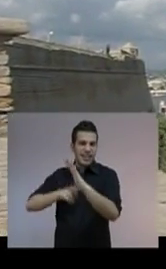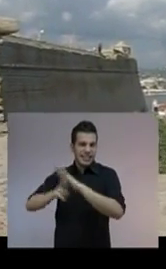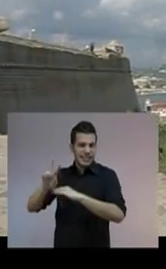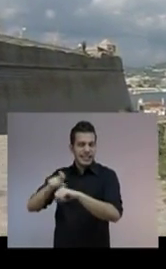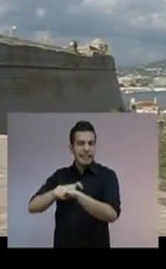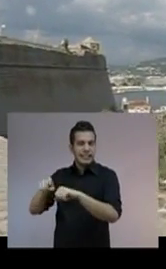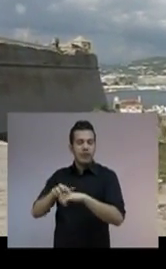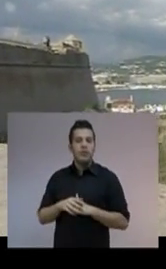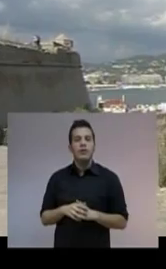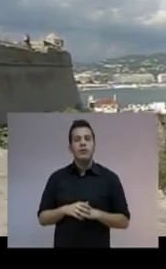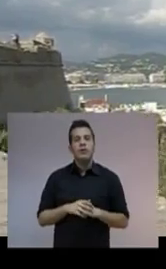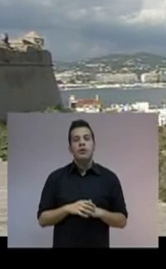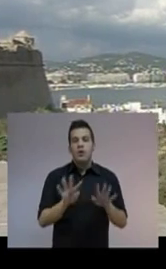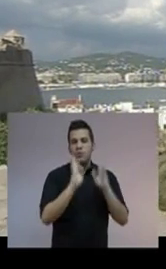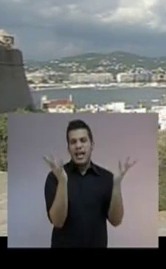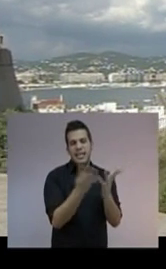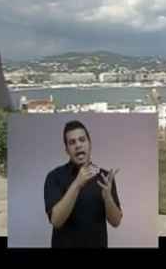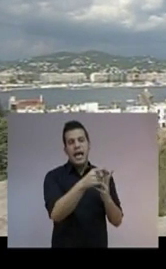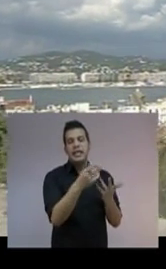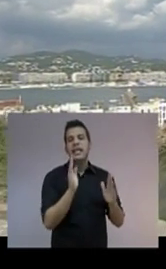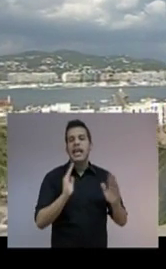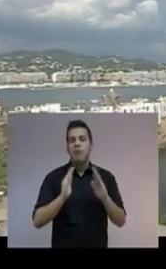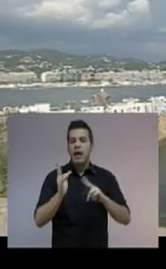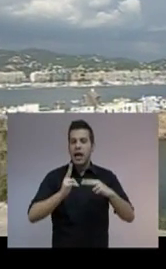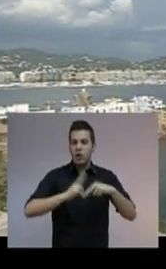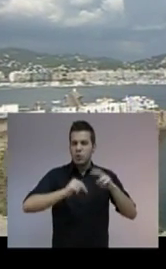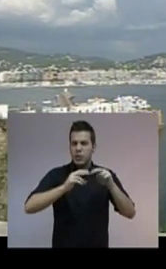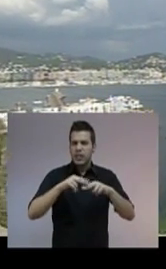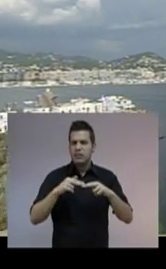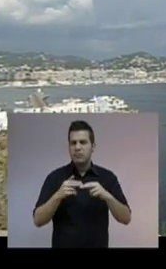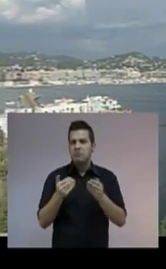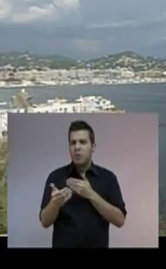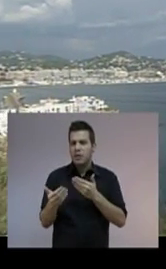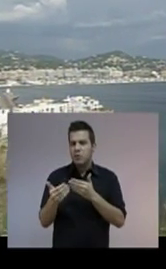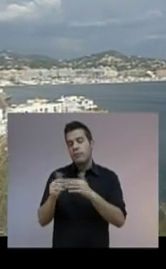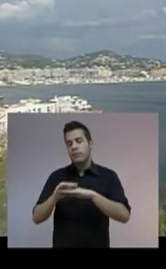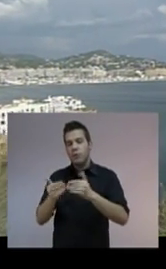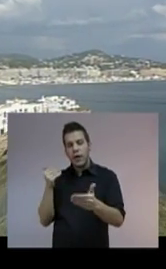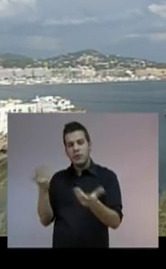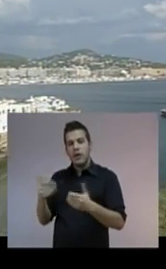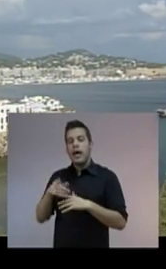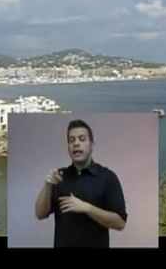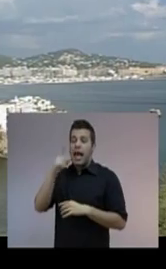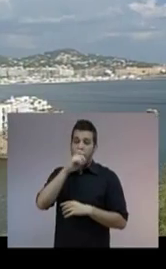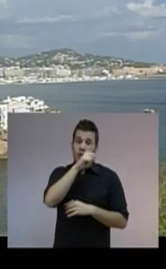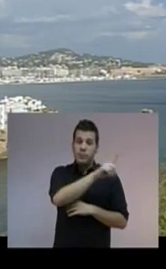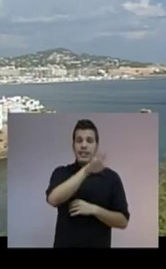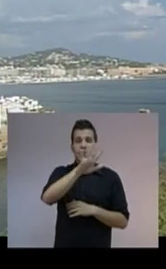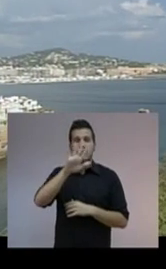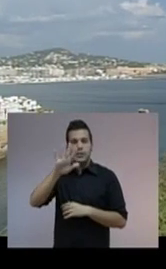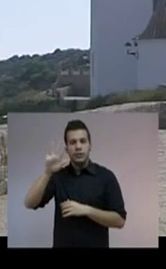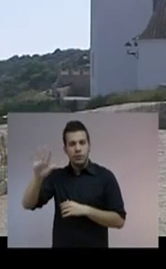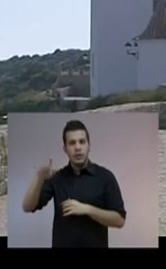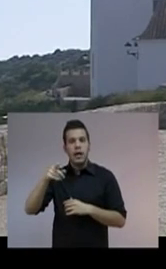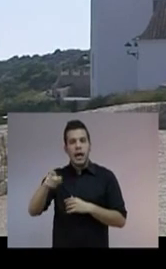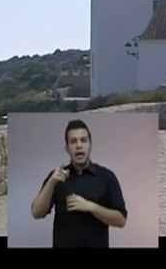las que estábamos hablando, ¿en qué época fueron construidas? Estas renacentistas se empezaron a construir el año 1555, cuando el Imperio Español